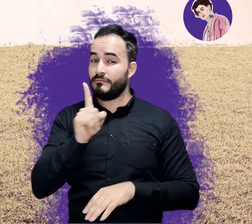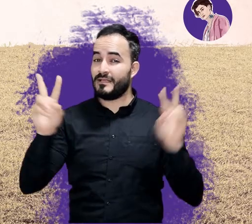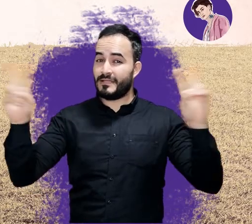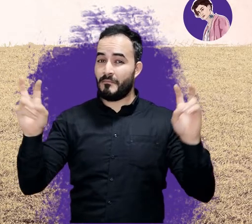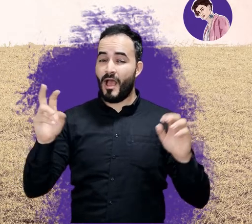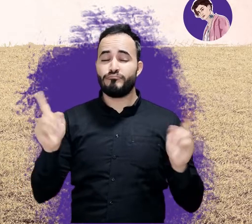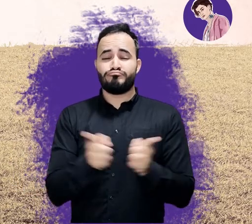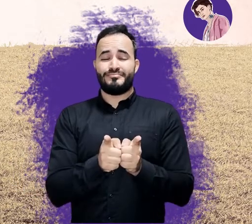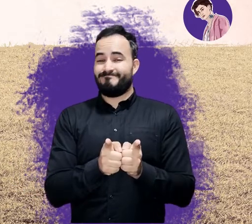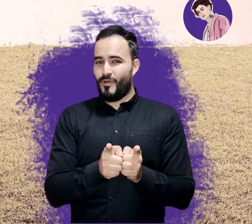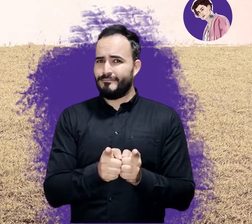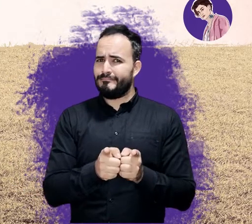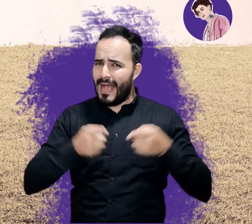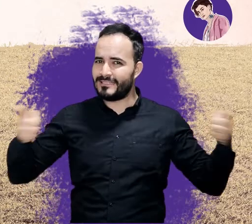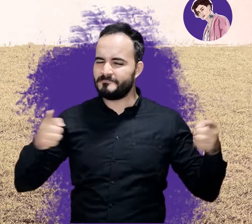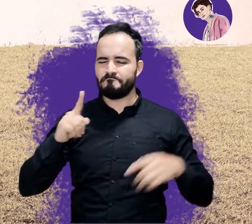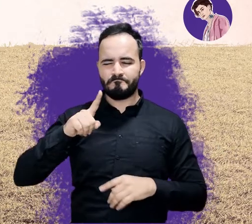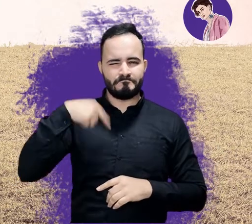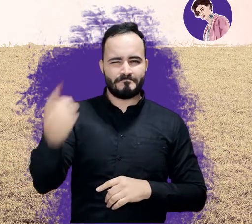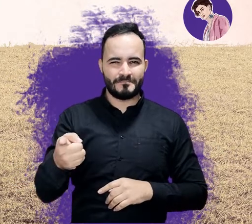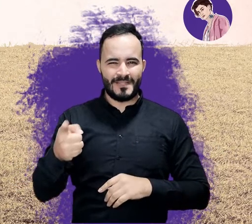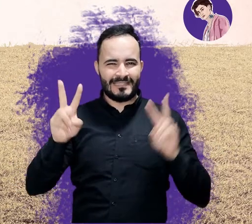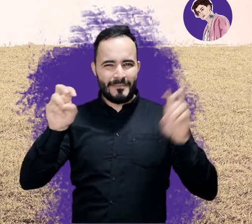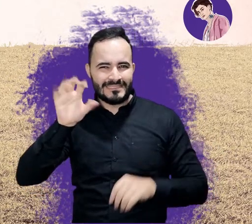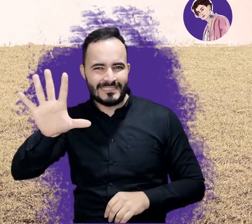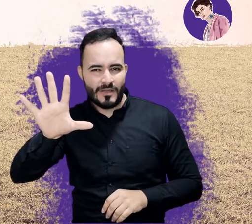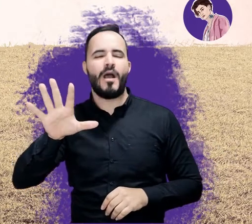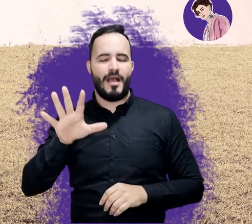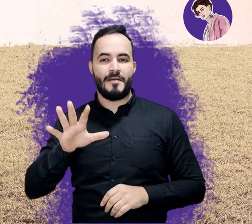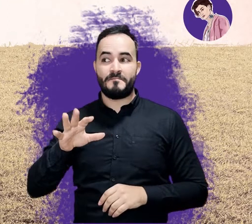que reflexionaremos más sobre él en el módulo 5 y en